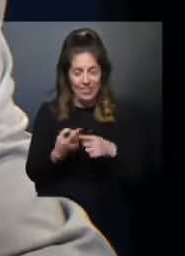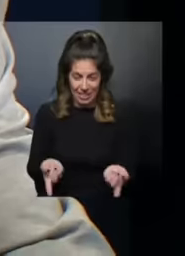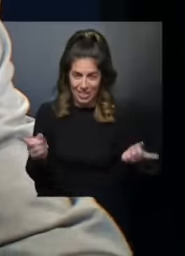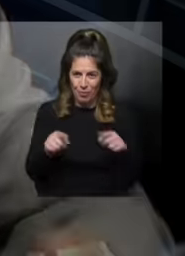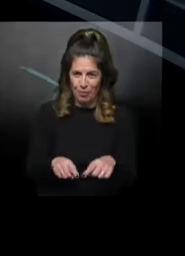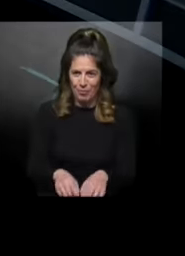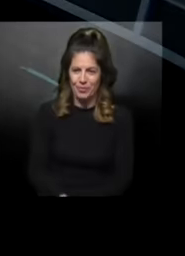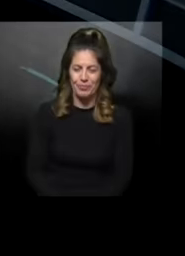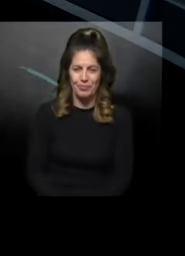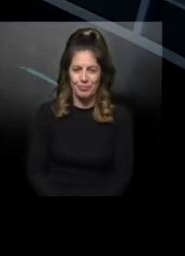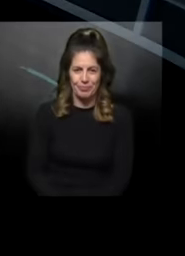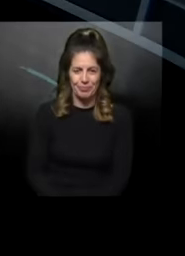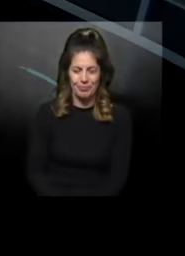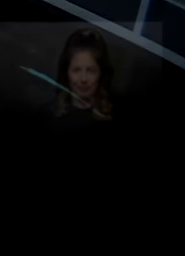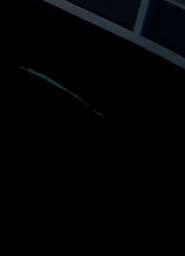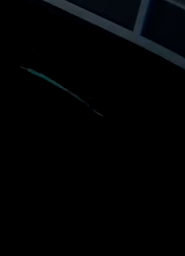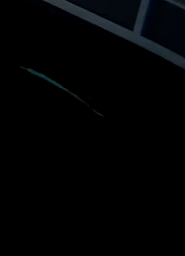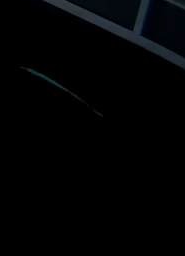Está bien.